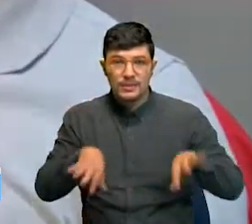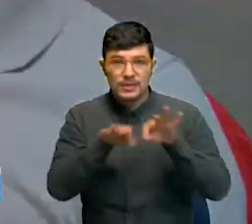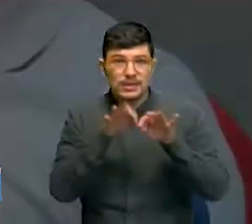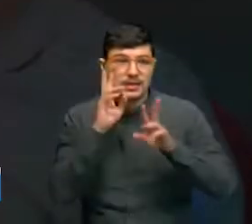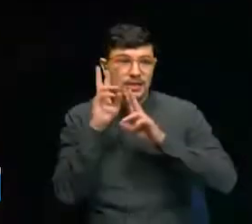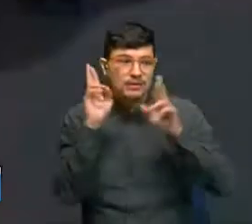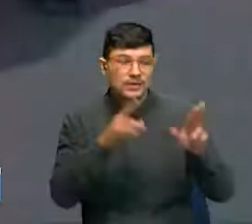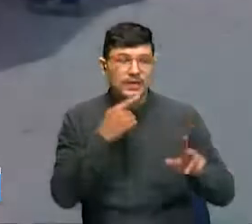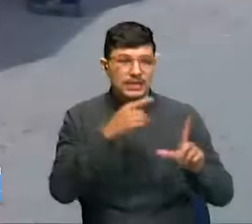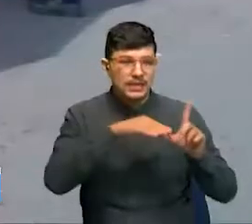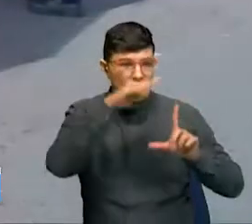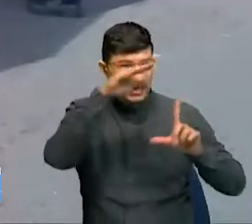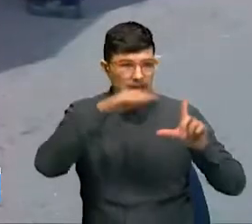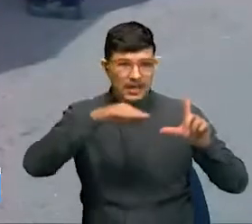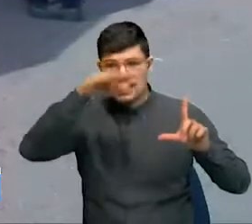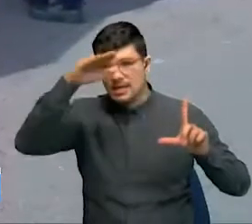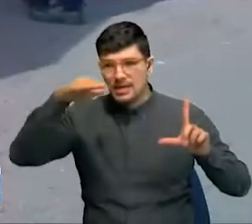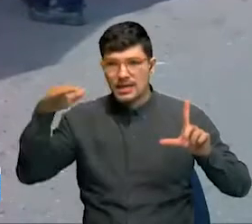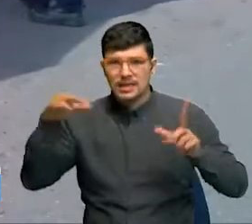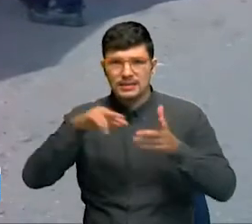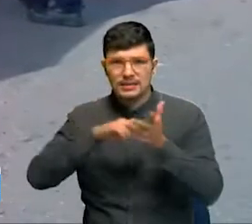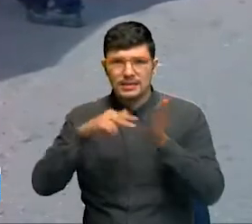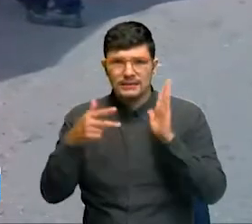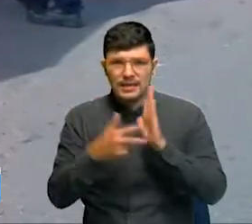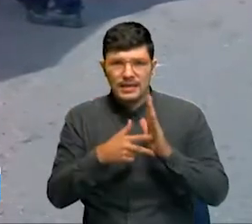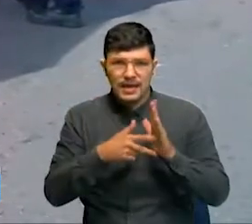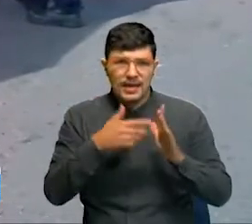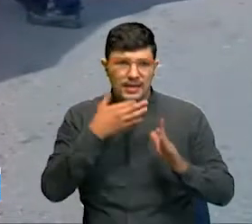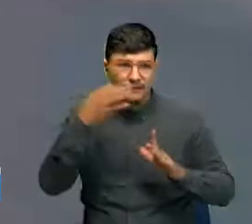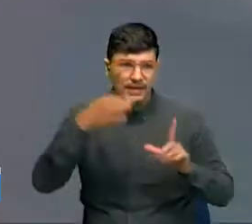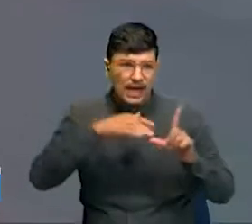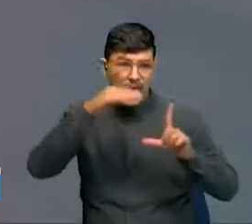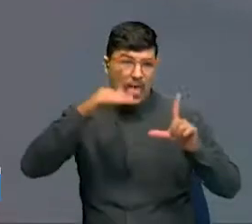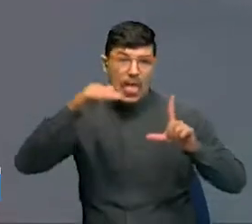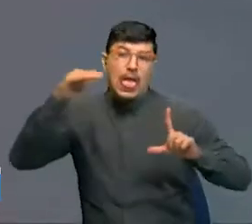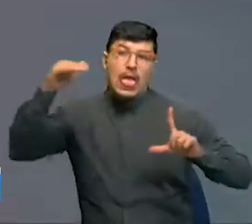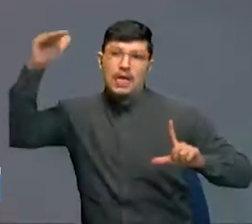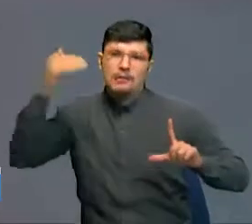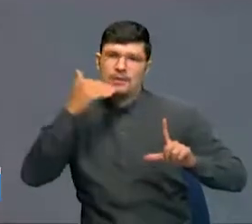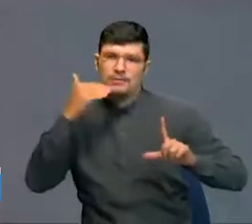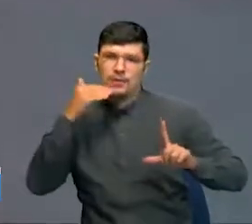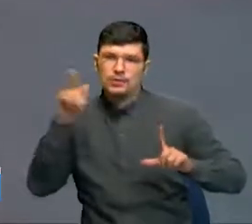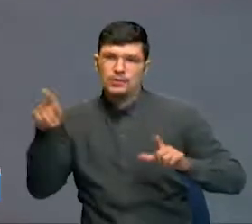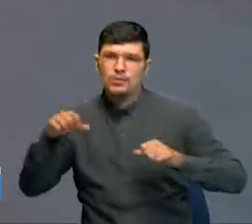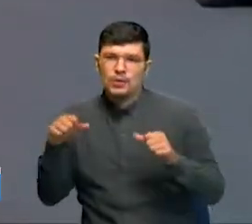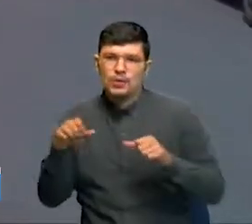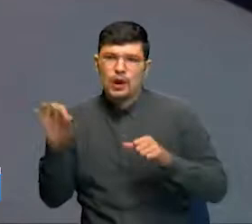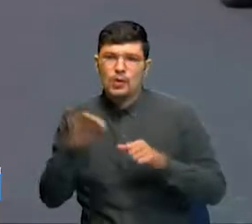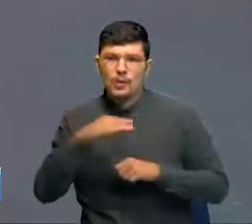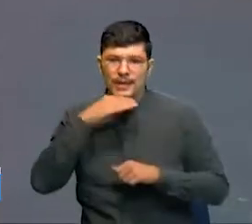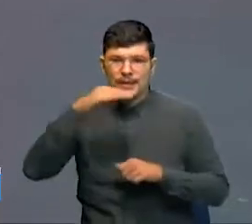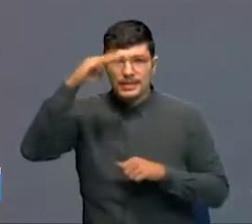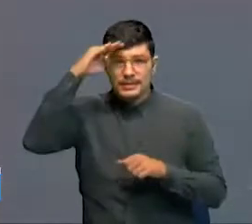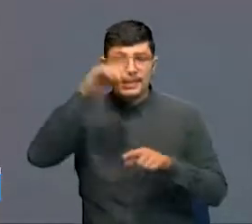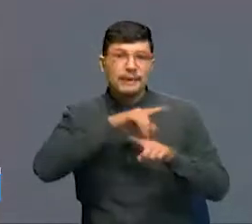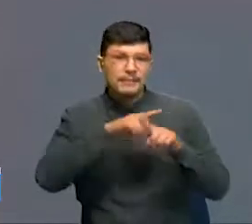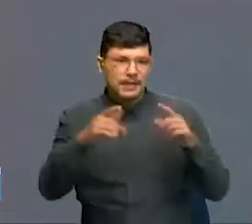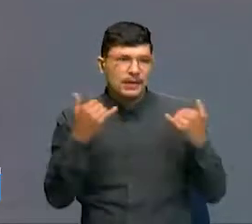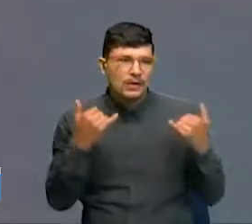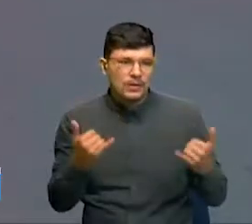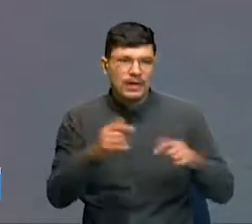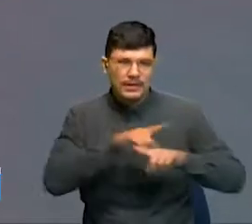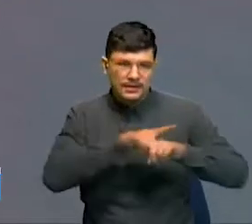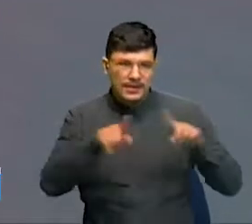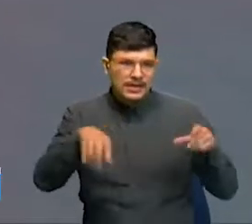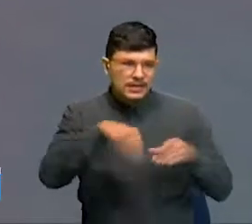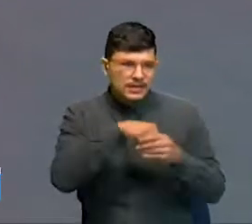bajas, no estamos hablando de niveles realmente altos como otras ciudades como Bogotá o Medellín, pero aún así pues hay un gradiente, hay diferencias dentro de la